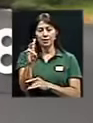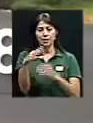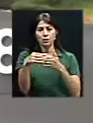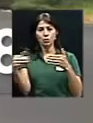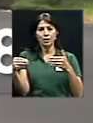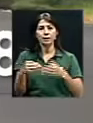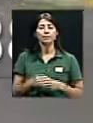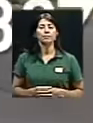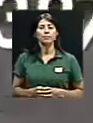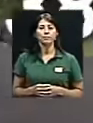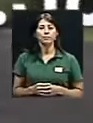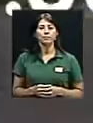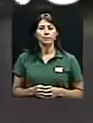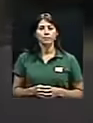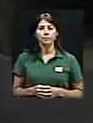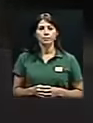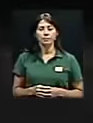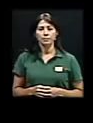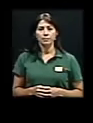465.593.387 dólares.